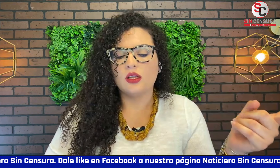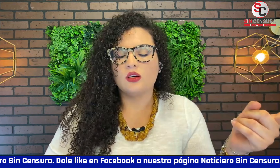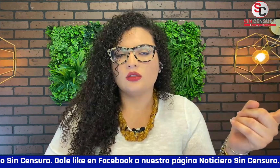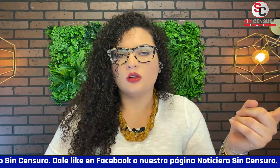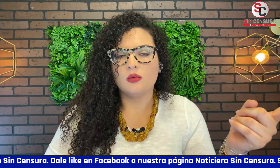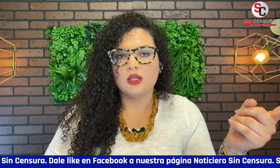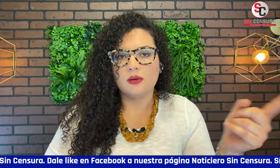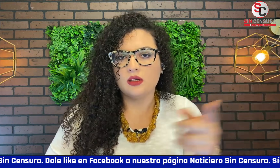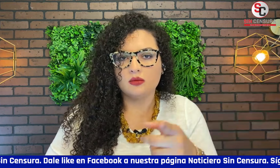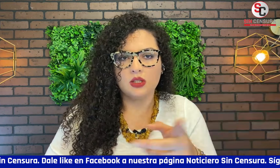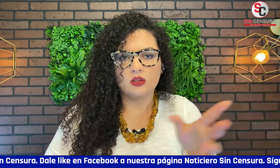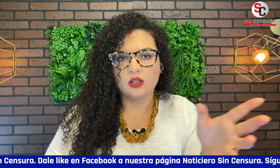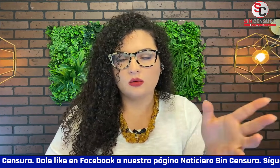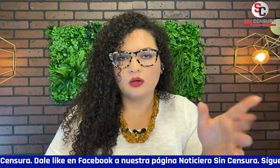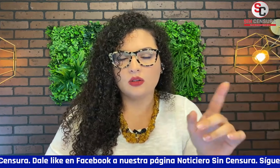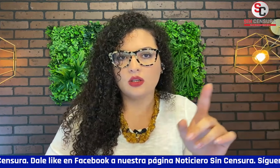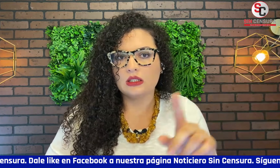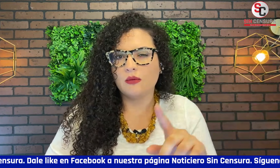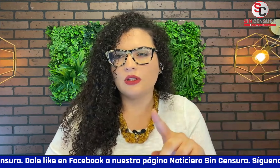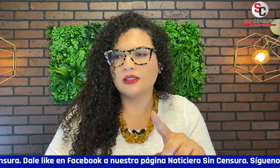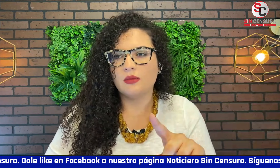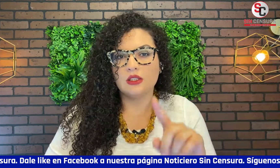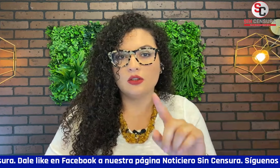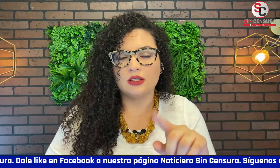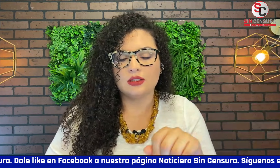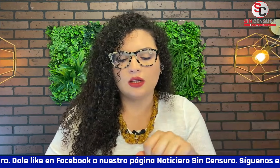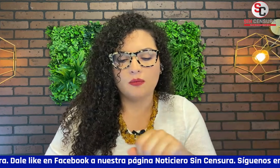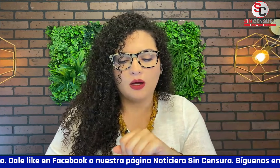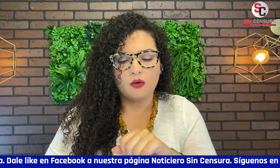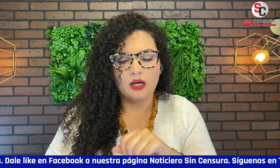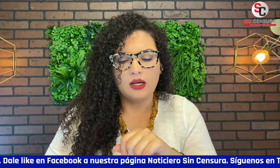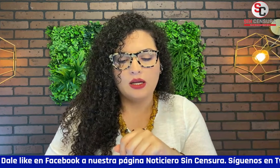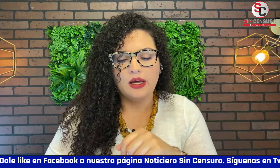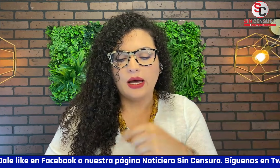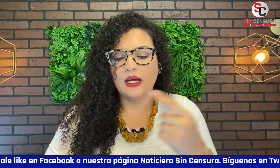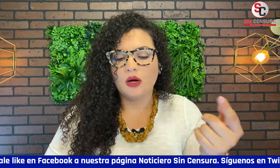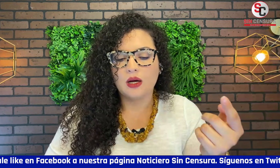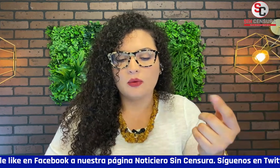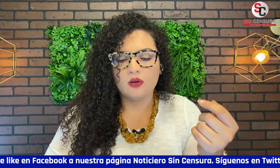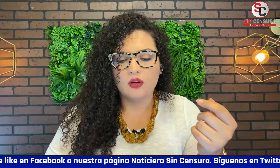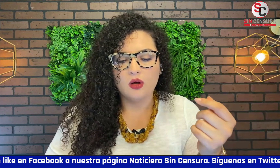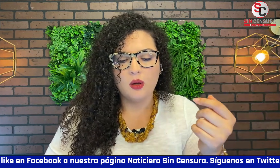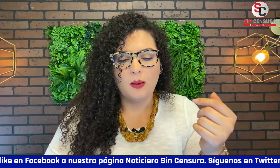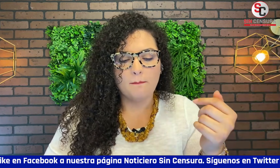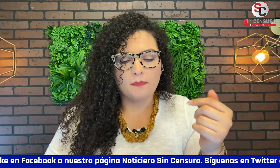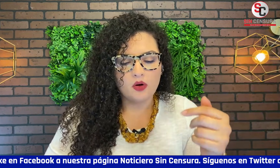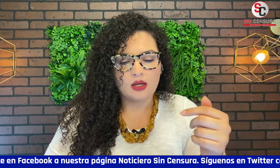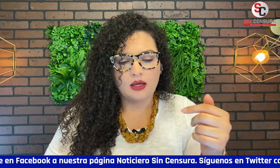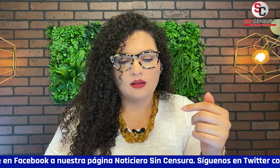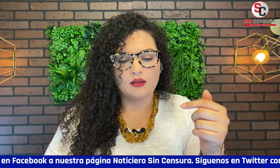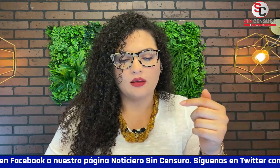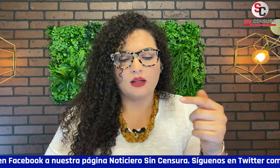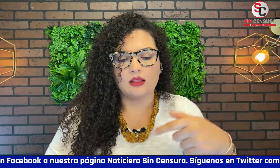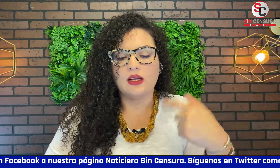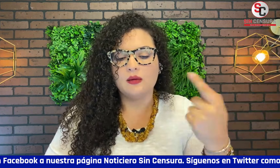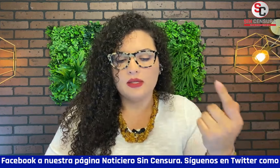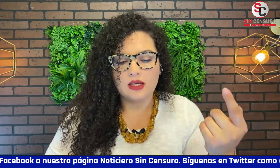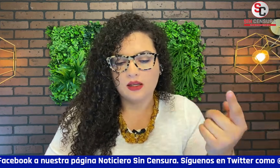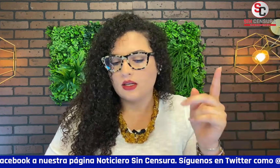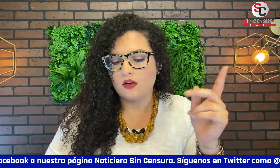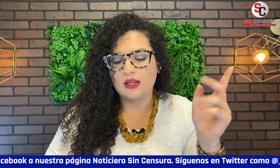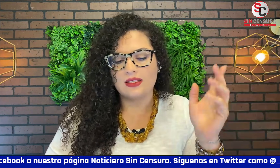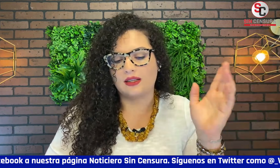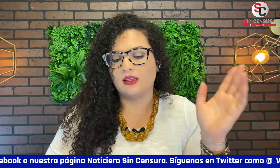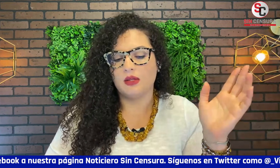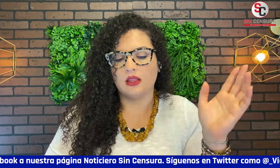Eso es lo que dijo Ciro Gómez Leiva. Dijo tal cual. ¿Cuántas camas dijo? 70. Ahora, ahí no acabó, porque en